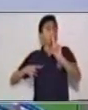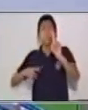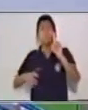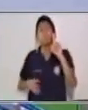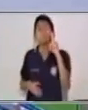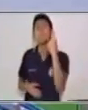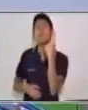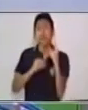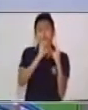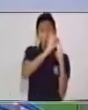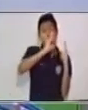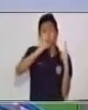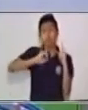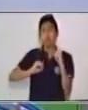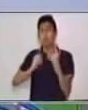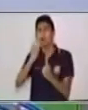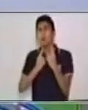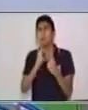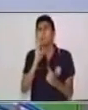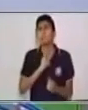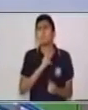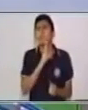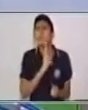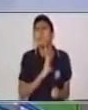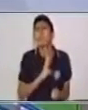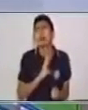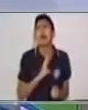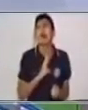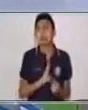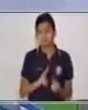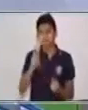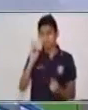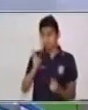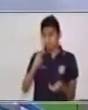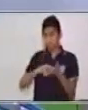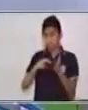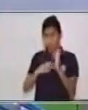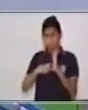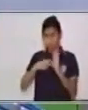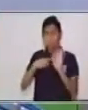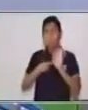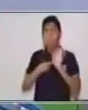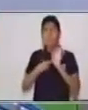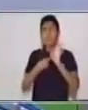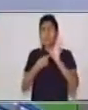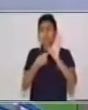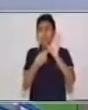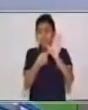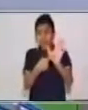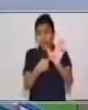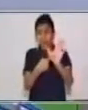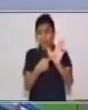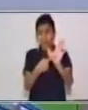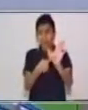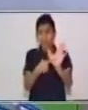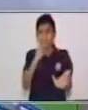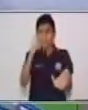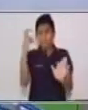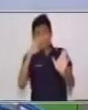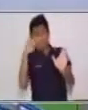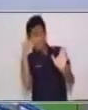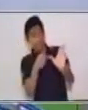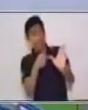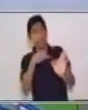la primera proposición. Presentar, es correcto. Por ende, este es el núcleo